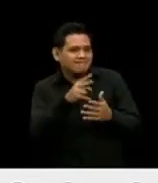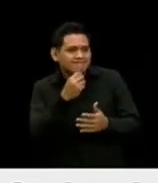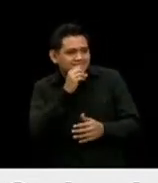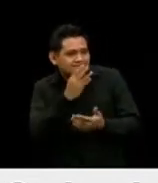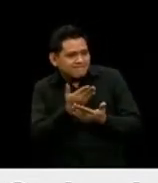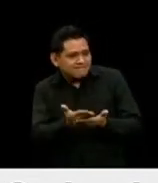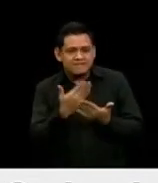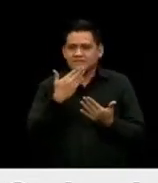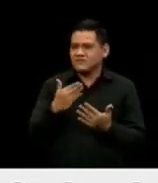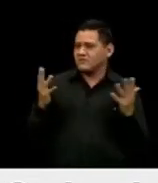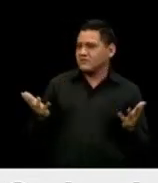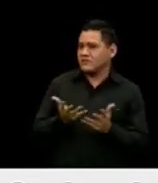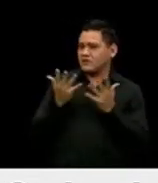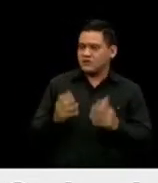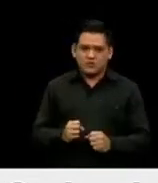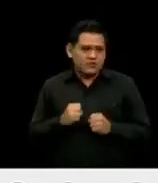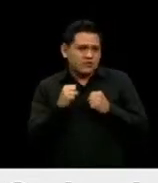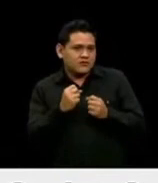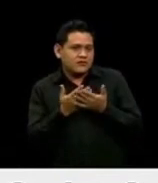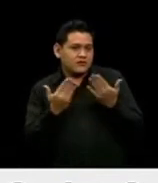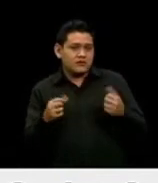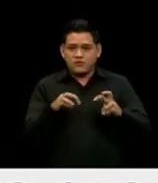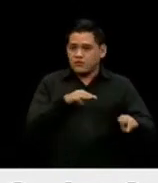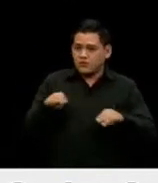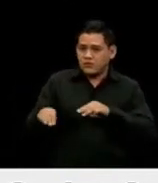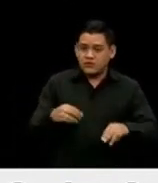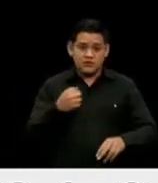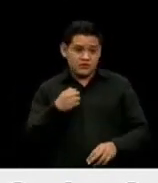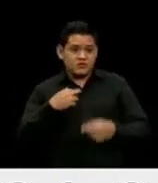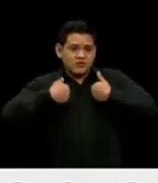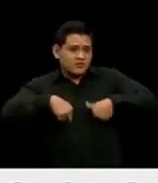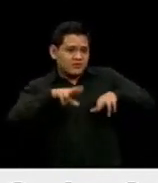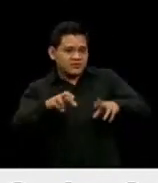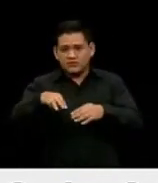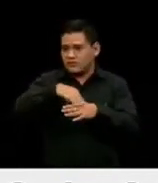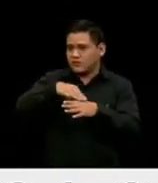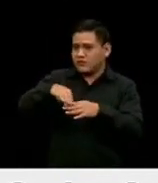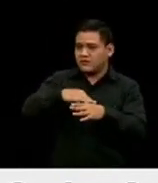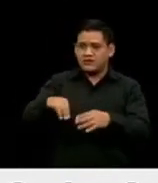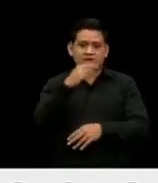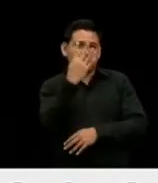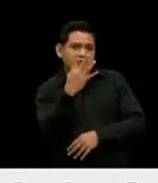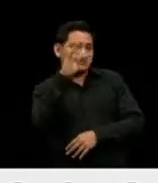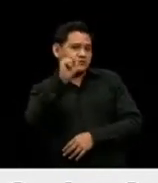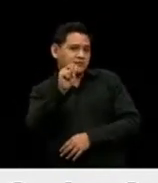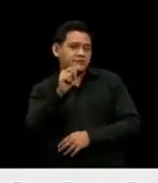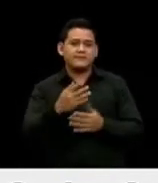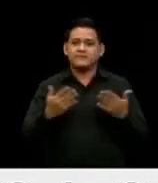fortaleza se en el movimiento que yo represento a través de Morena en lo que es la cuarta